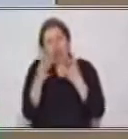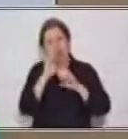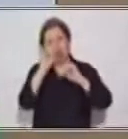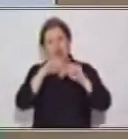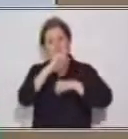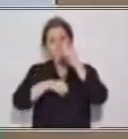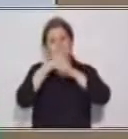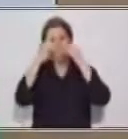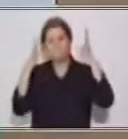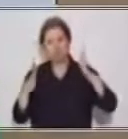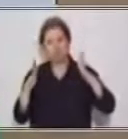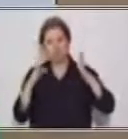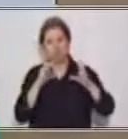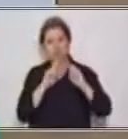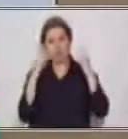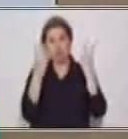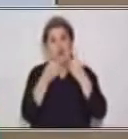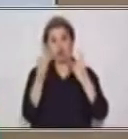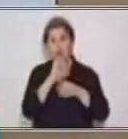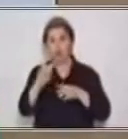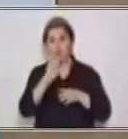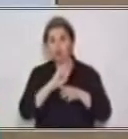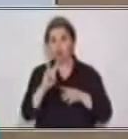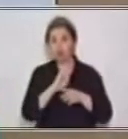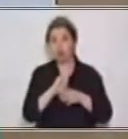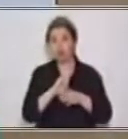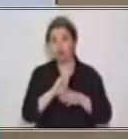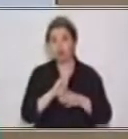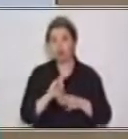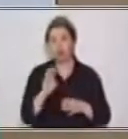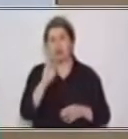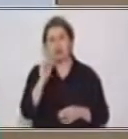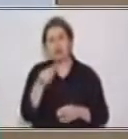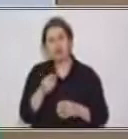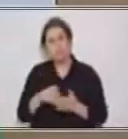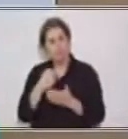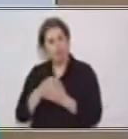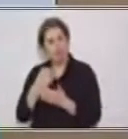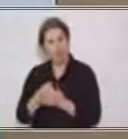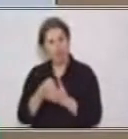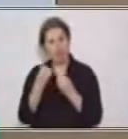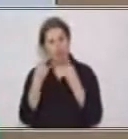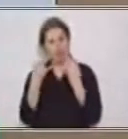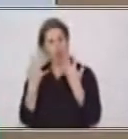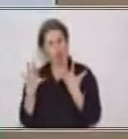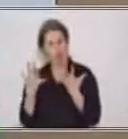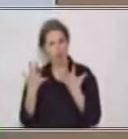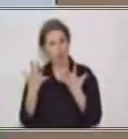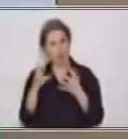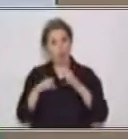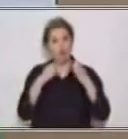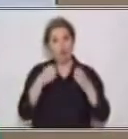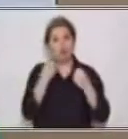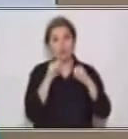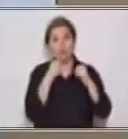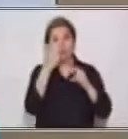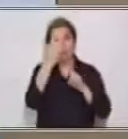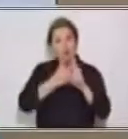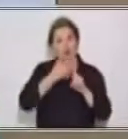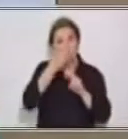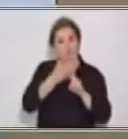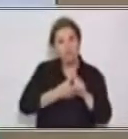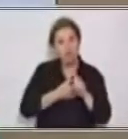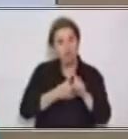¿Y qué billetes usó para pagar? Muy bien, vamos a hacer el problema y vamos a hacer